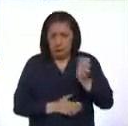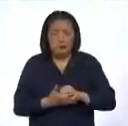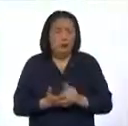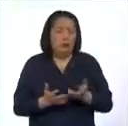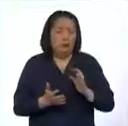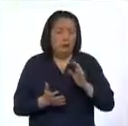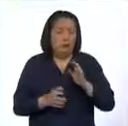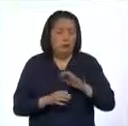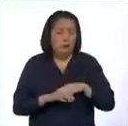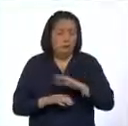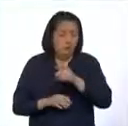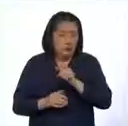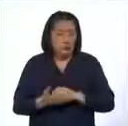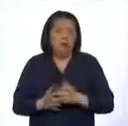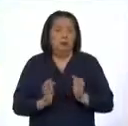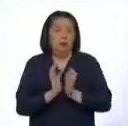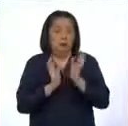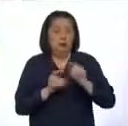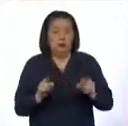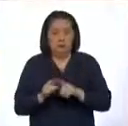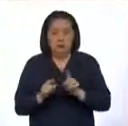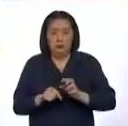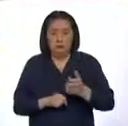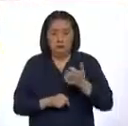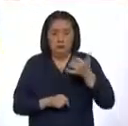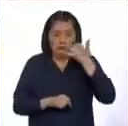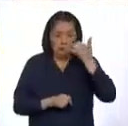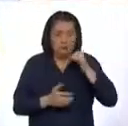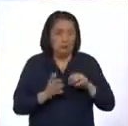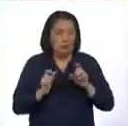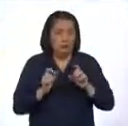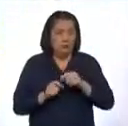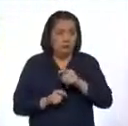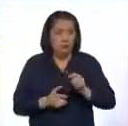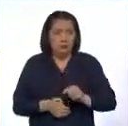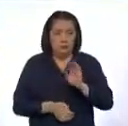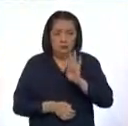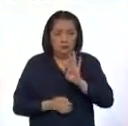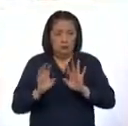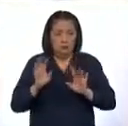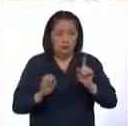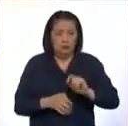y también a quienes necesiten hacer sus llamadas telefónicas desde la casa a los vecinos al